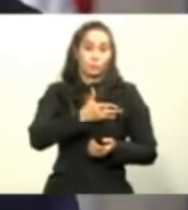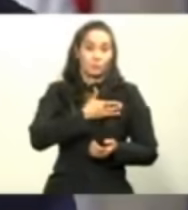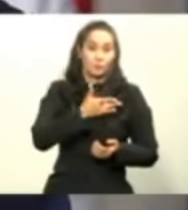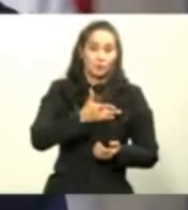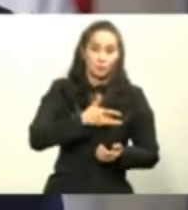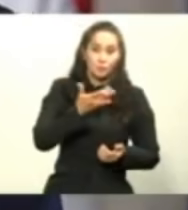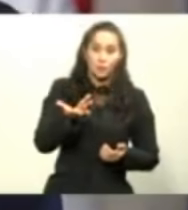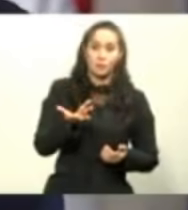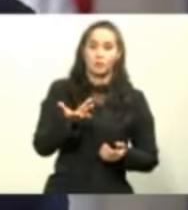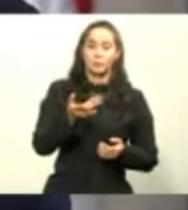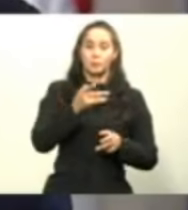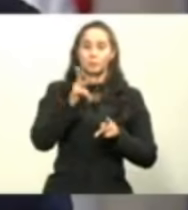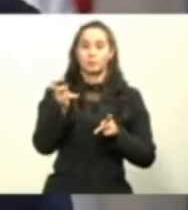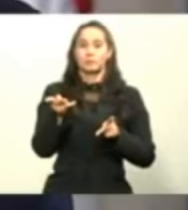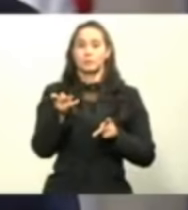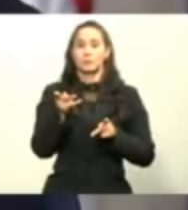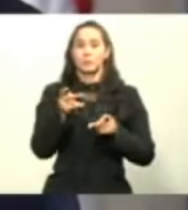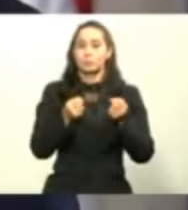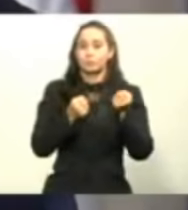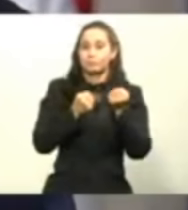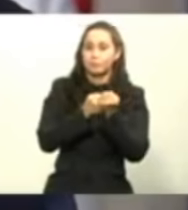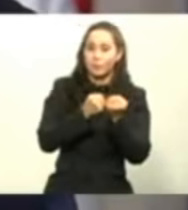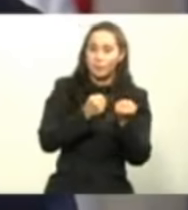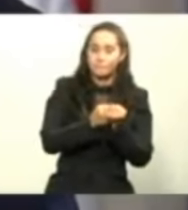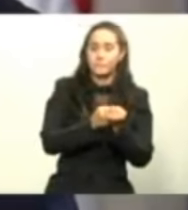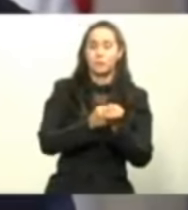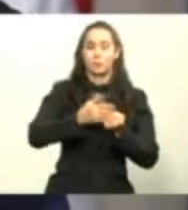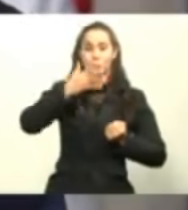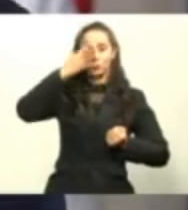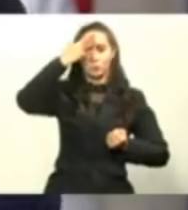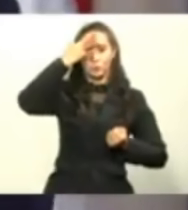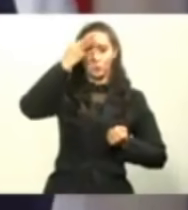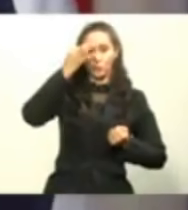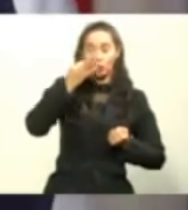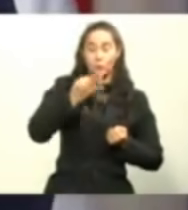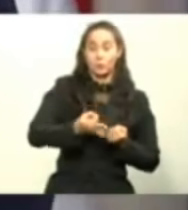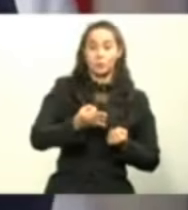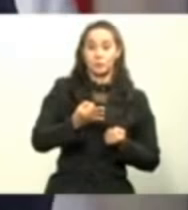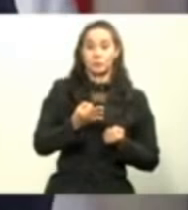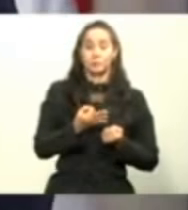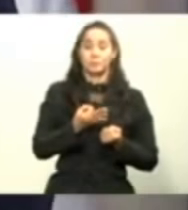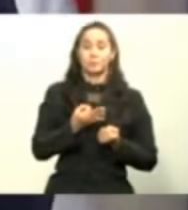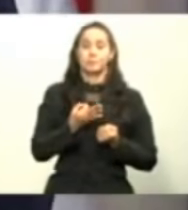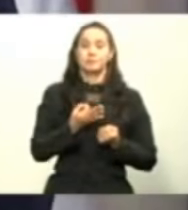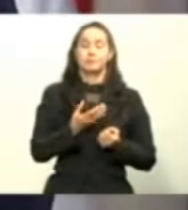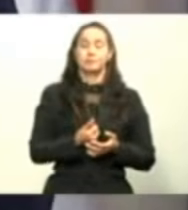de solidaridad, con cohesión de cuerpo,